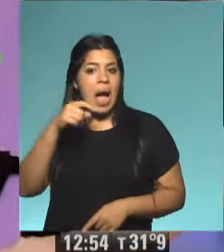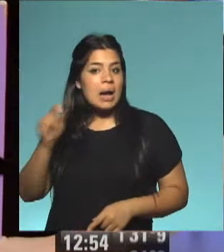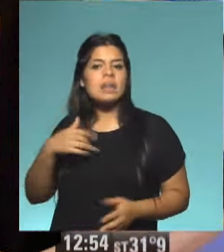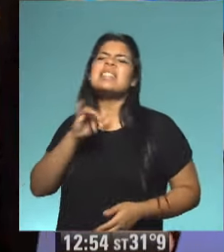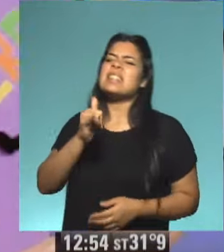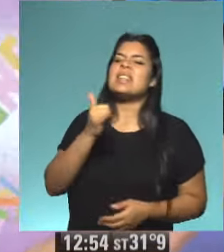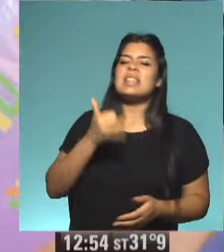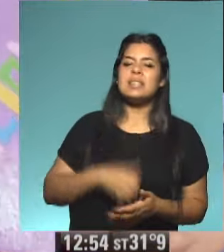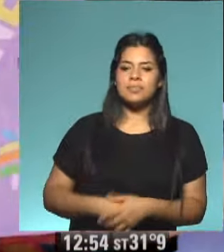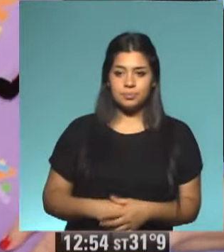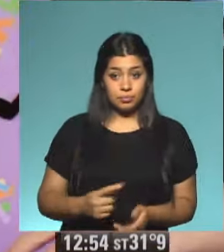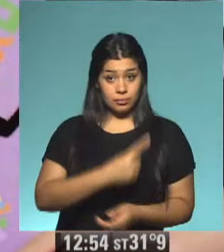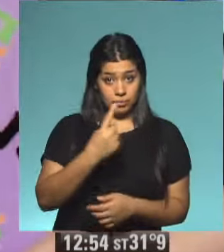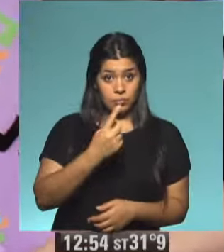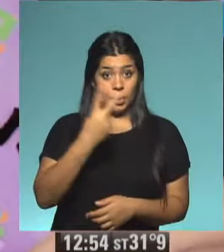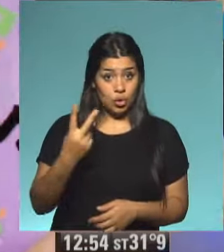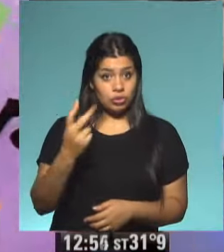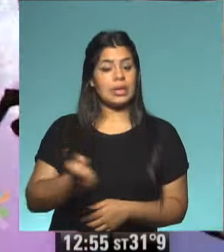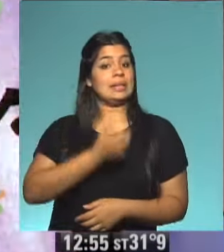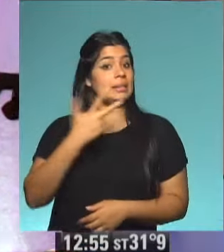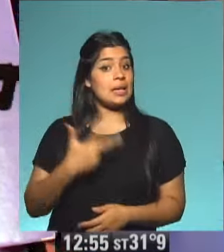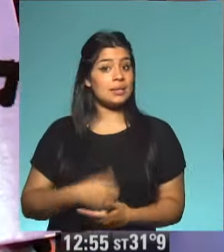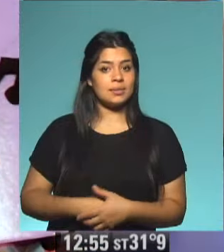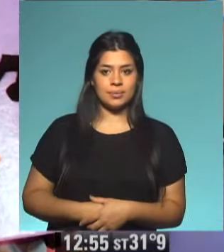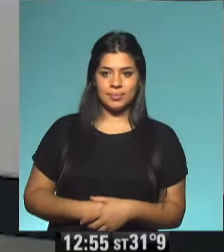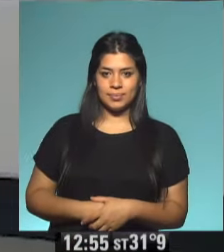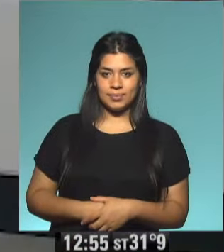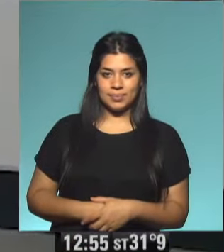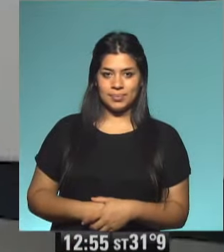lo que tengan. A la una, a las dos y a las tres.